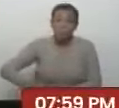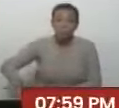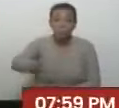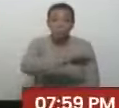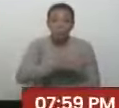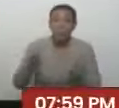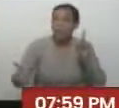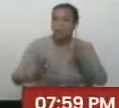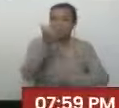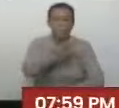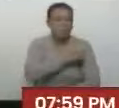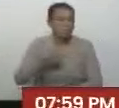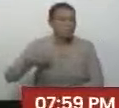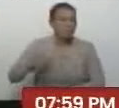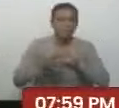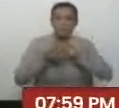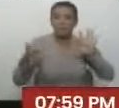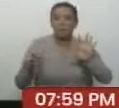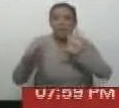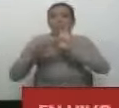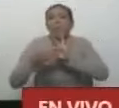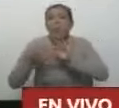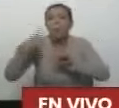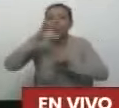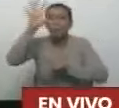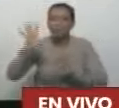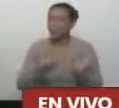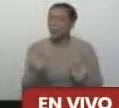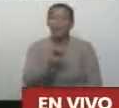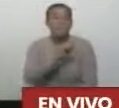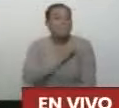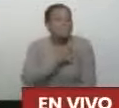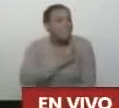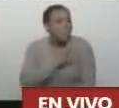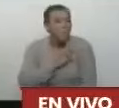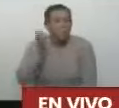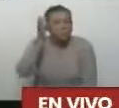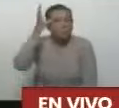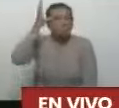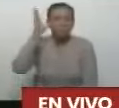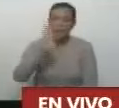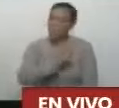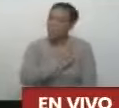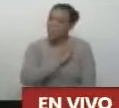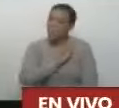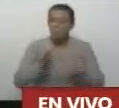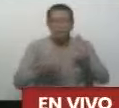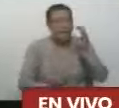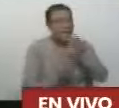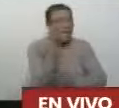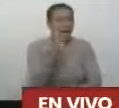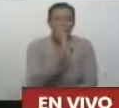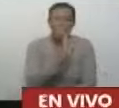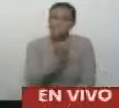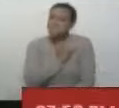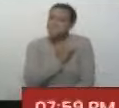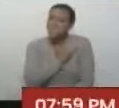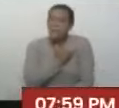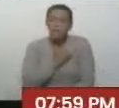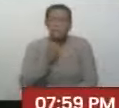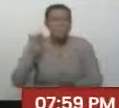Tenemos que lograr la independencia, tener conocimiento propio, tener capacidad de crear las cosas desde